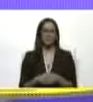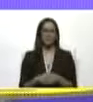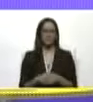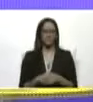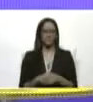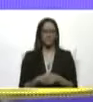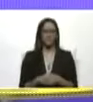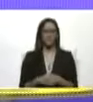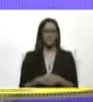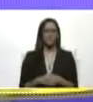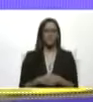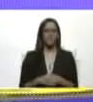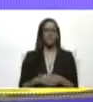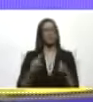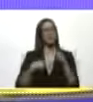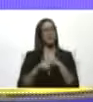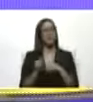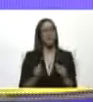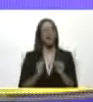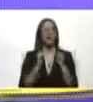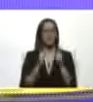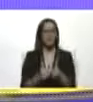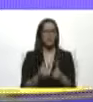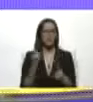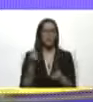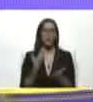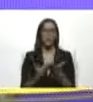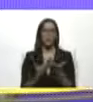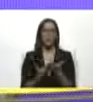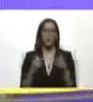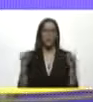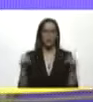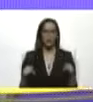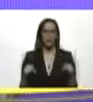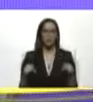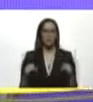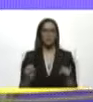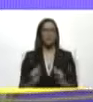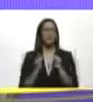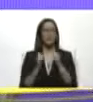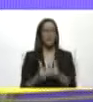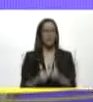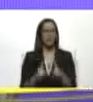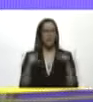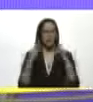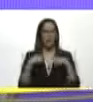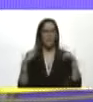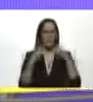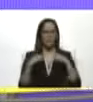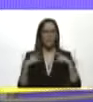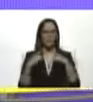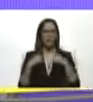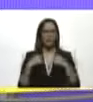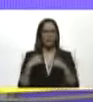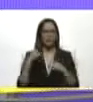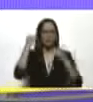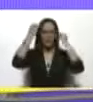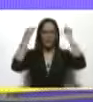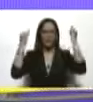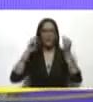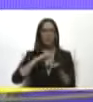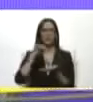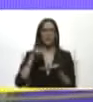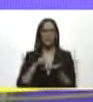ustedes y vamos a iniciar como me Proponen aquí el inicio de los campamentos creativos nacionales